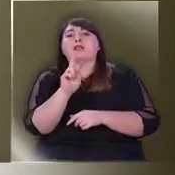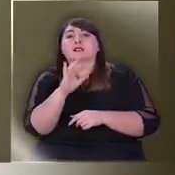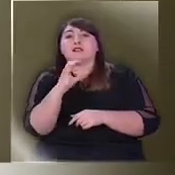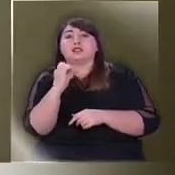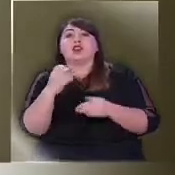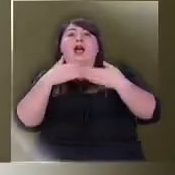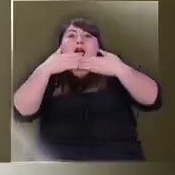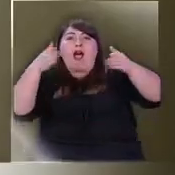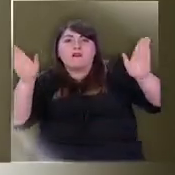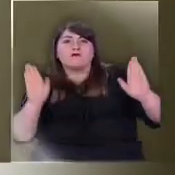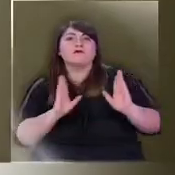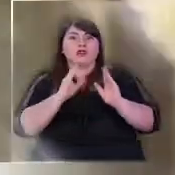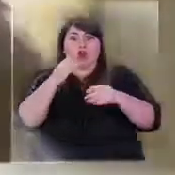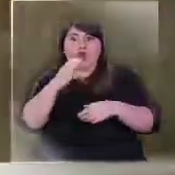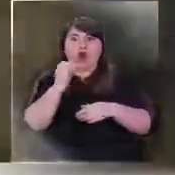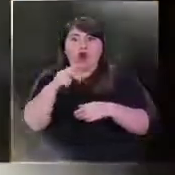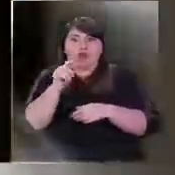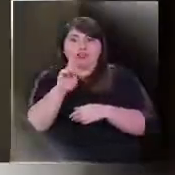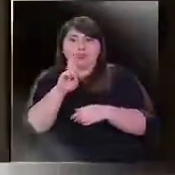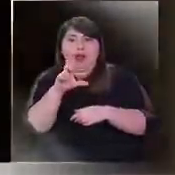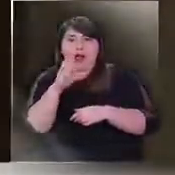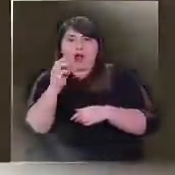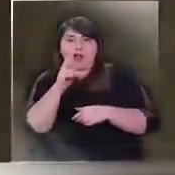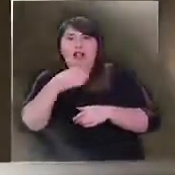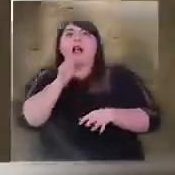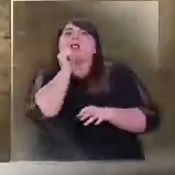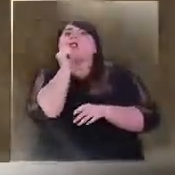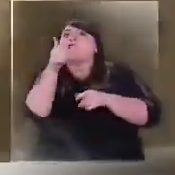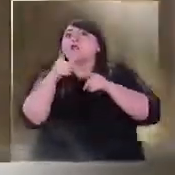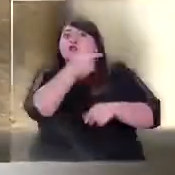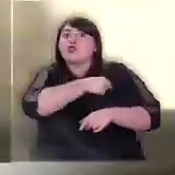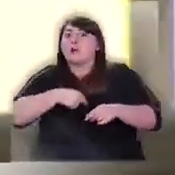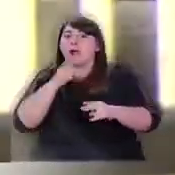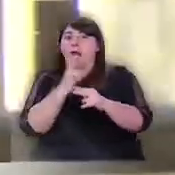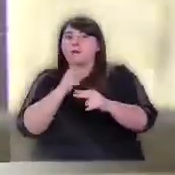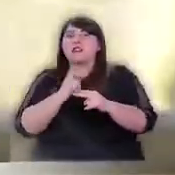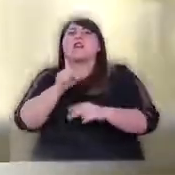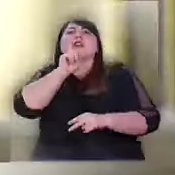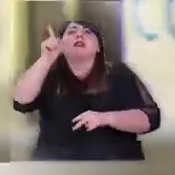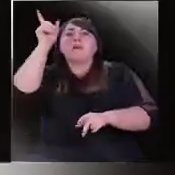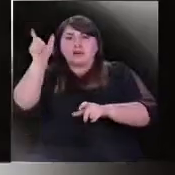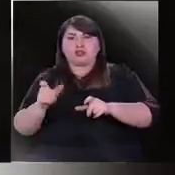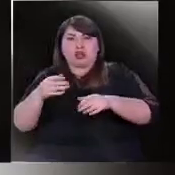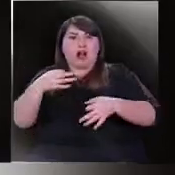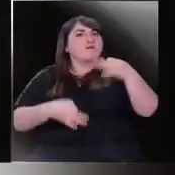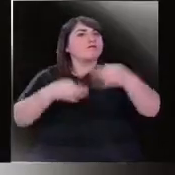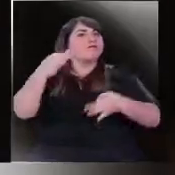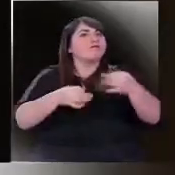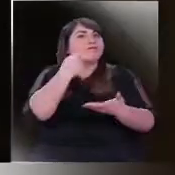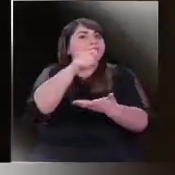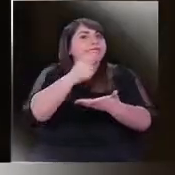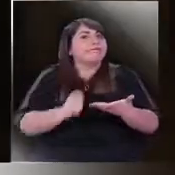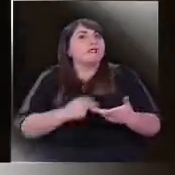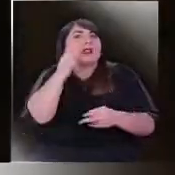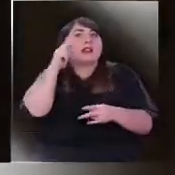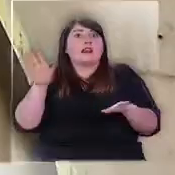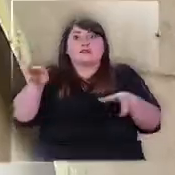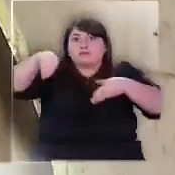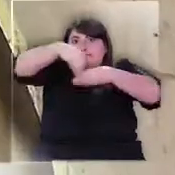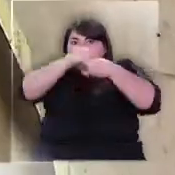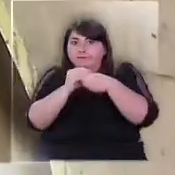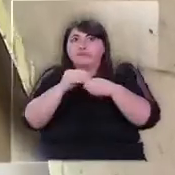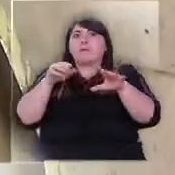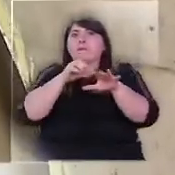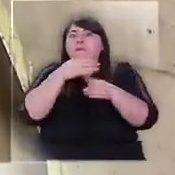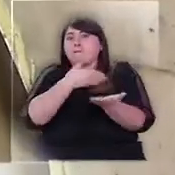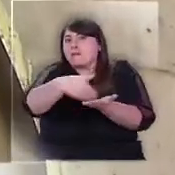Contraloría. Él denunció con nombre y apellido a los fiscalizadores que, según su versión, estaban involucrados en el millonario desfalco y que